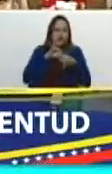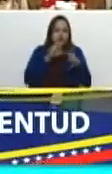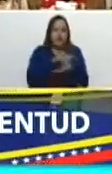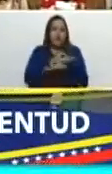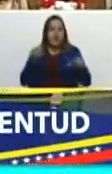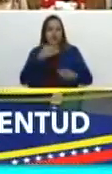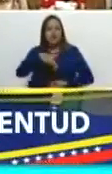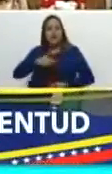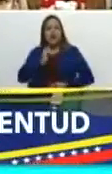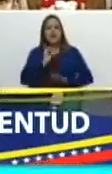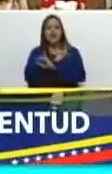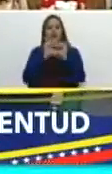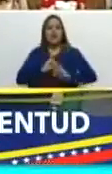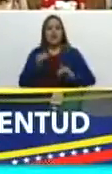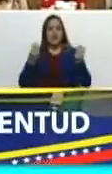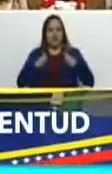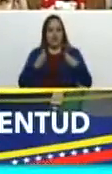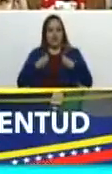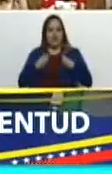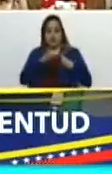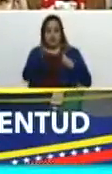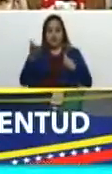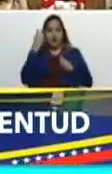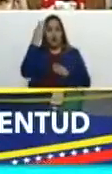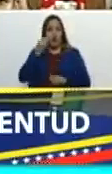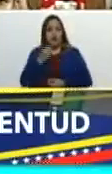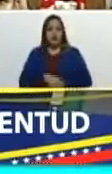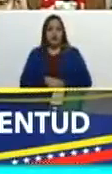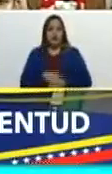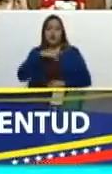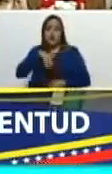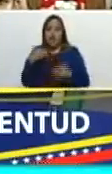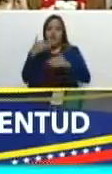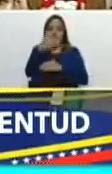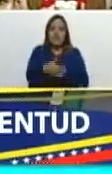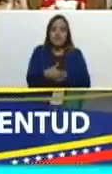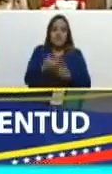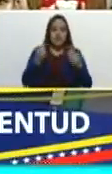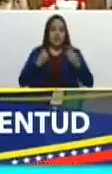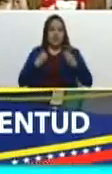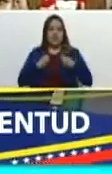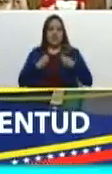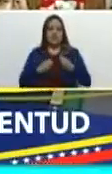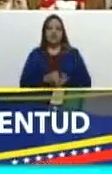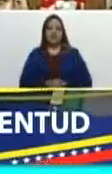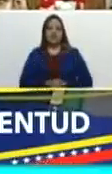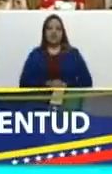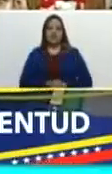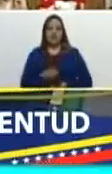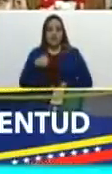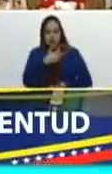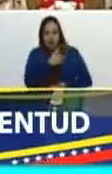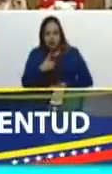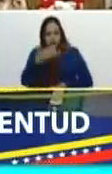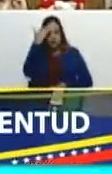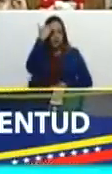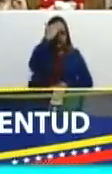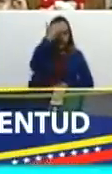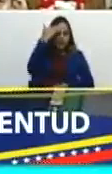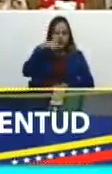uno sea feliz en la vida, muchachos, para que uno avance en la vida. Quiero saludar este esfuerzo que ustedes han